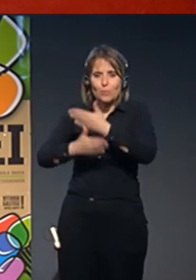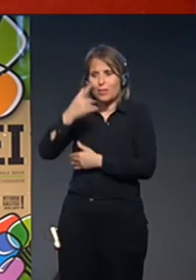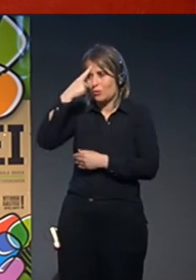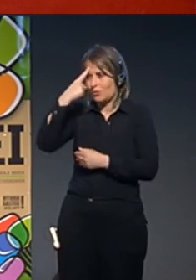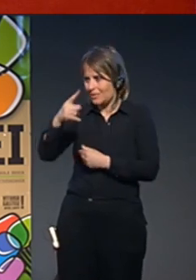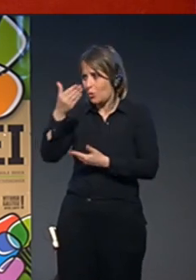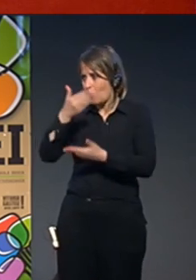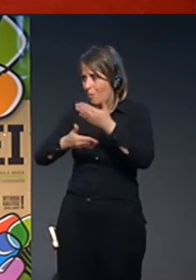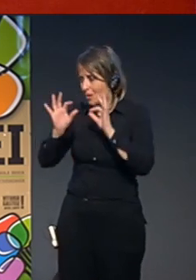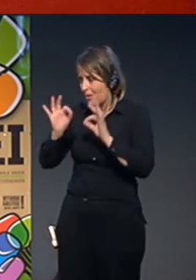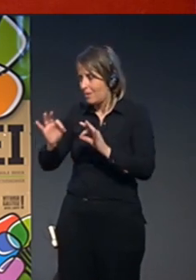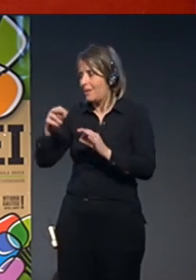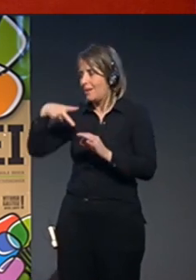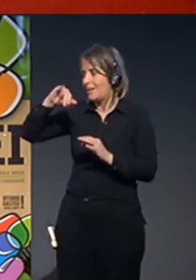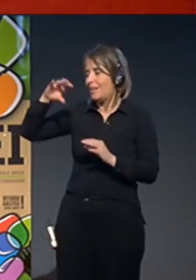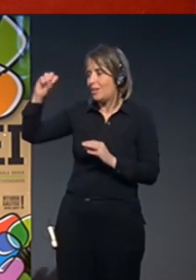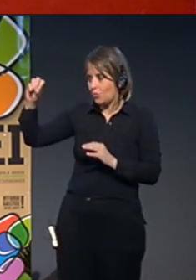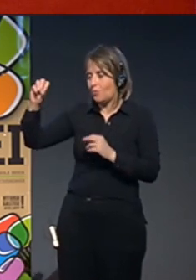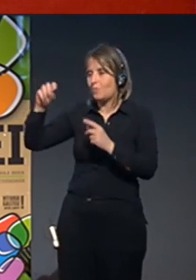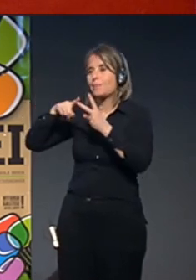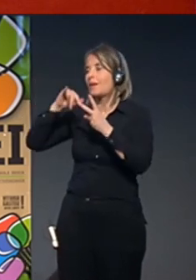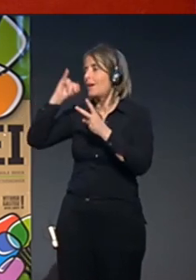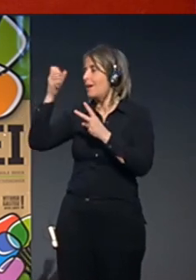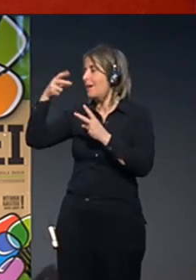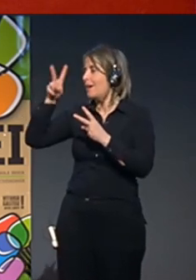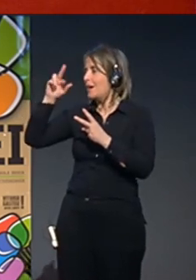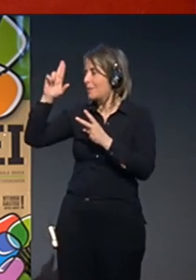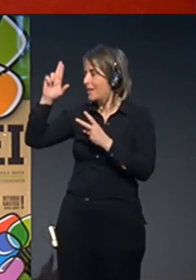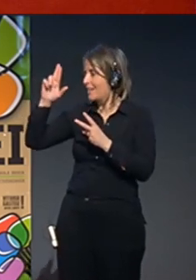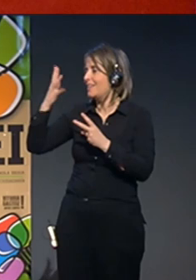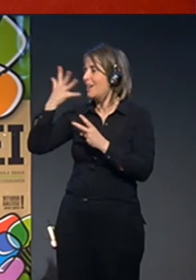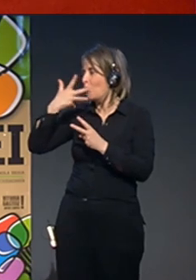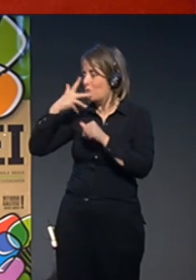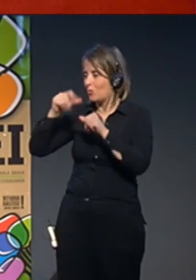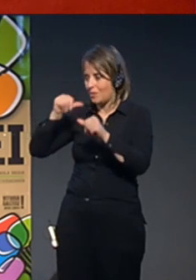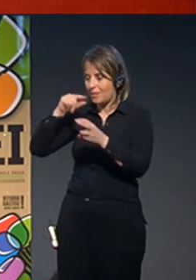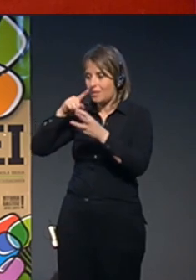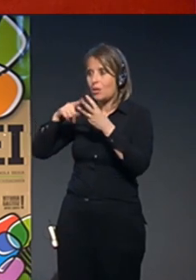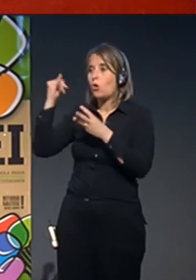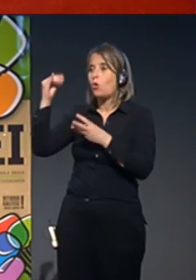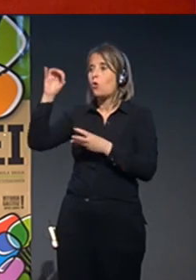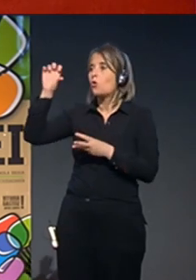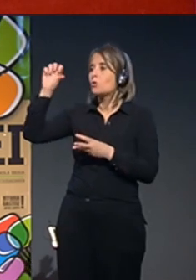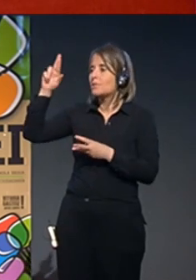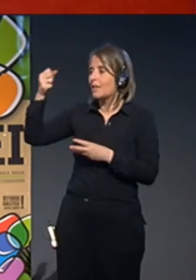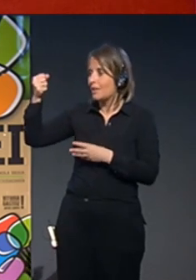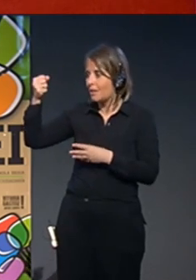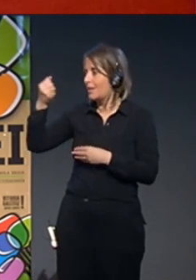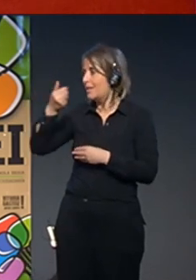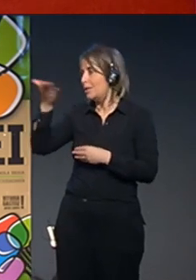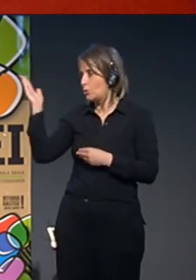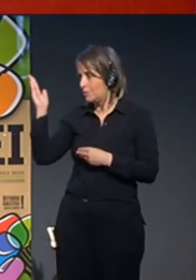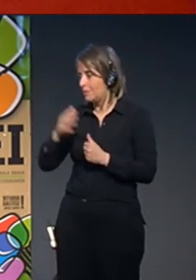vosotros especialmente a Vico a Javier que es un gran amigo de hace tiempo a joserra y a todos los